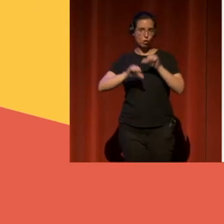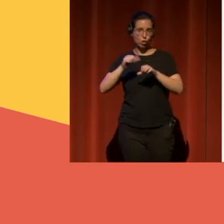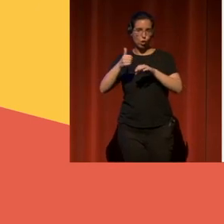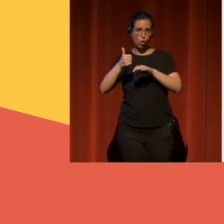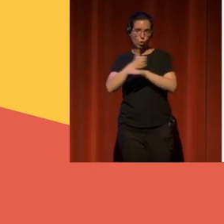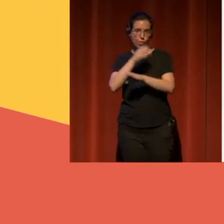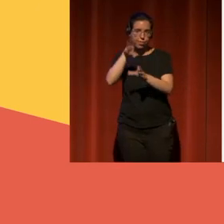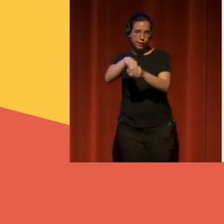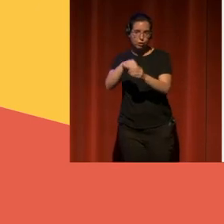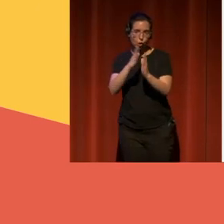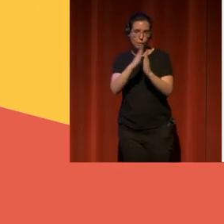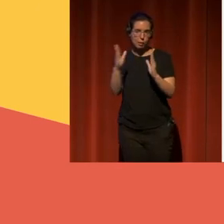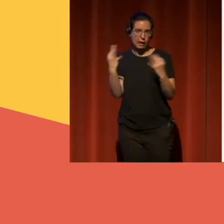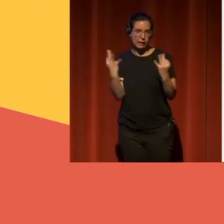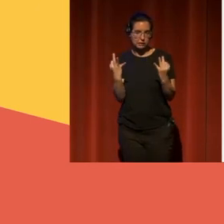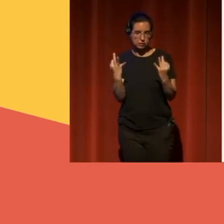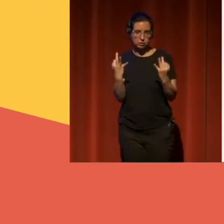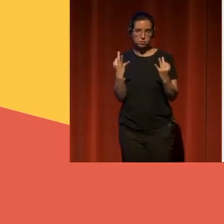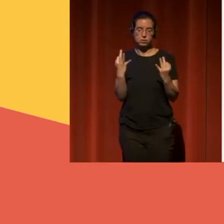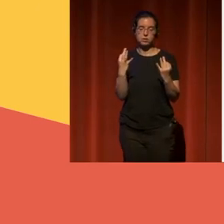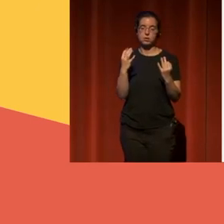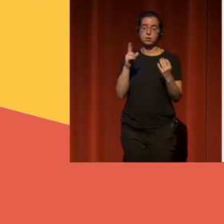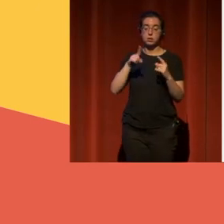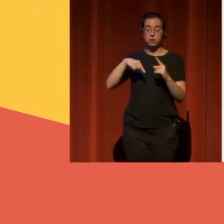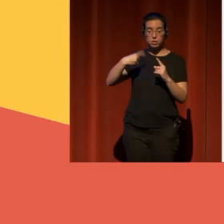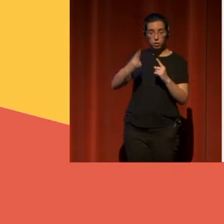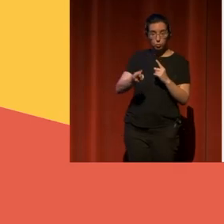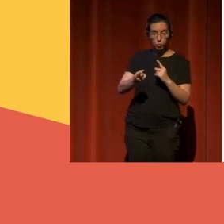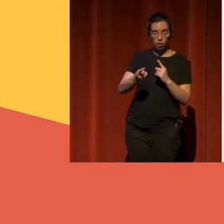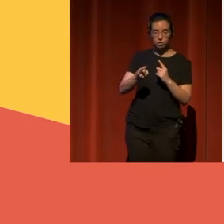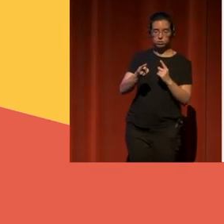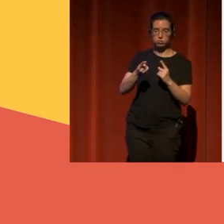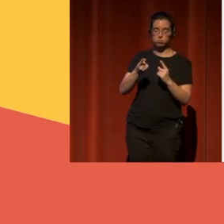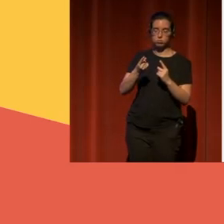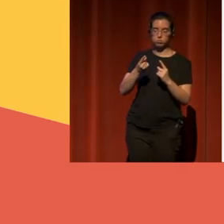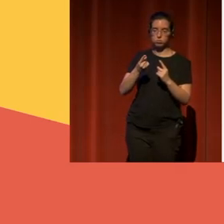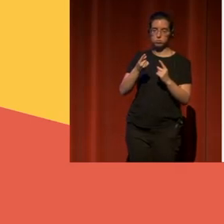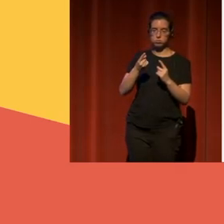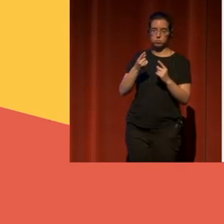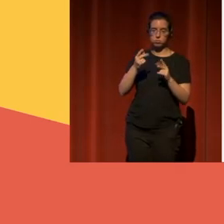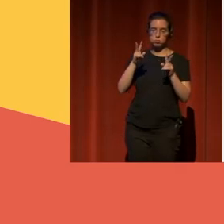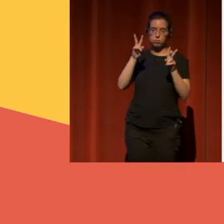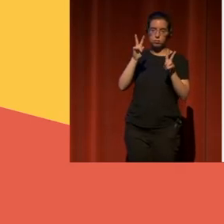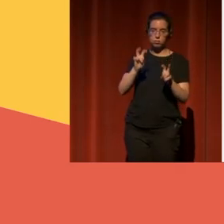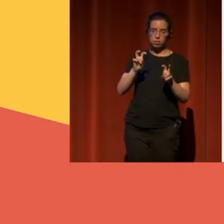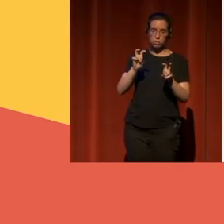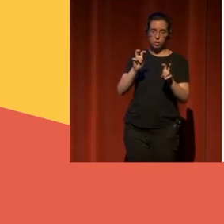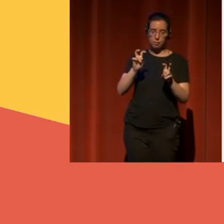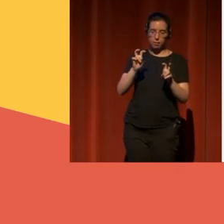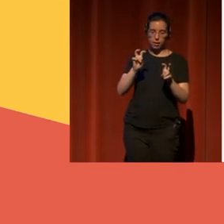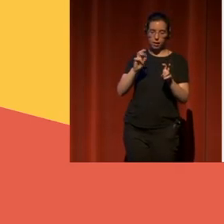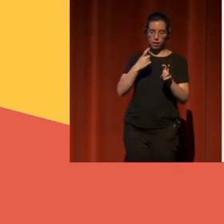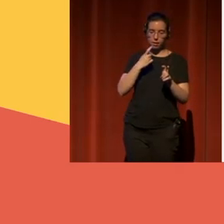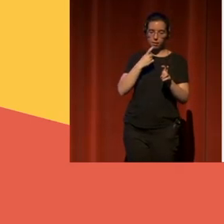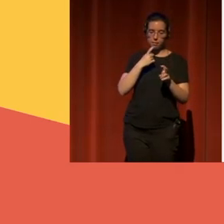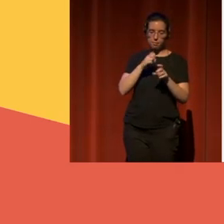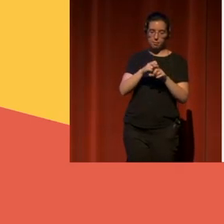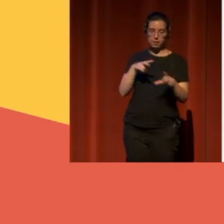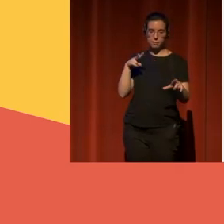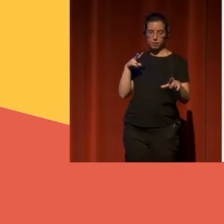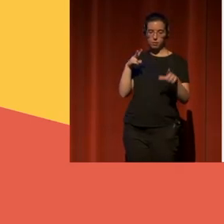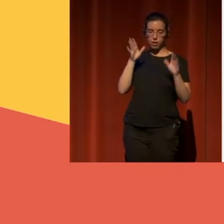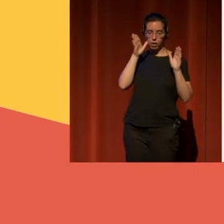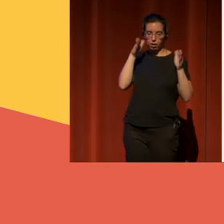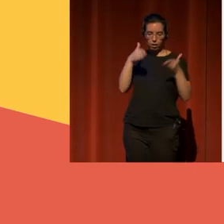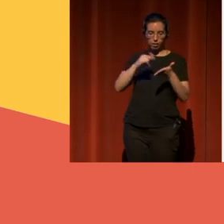biblioteca pública. Y a continuación, se ha puesto el foco en la perspectiva metodológica y experiencial del fenómeno estudiado, lo